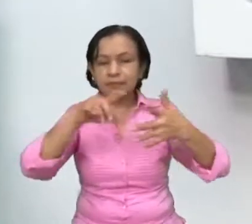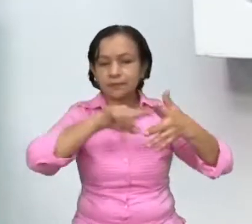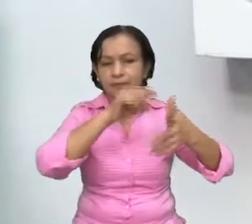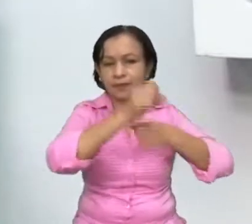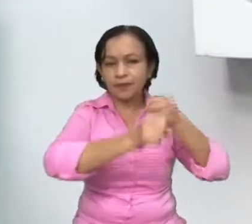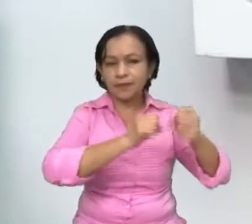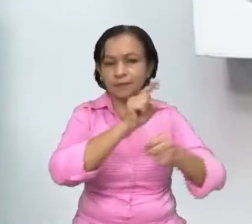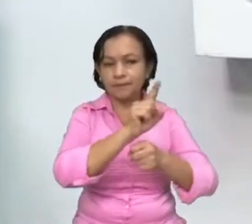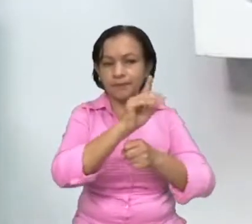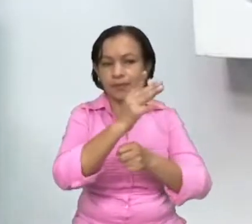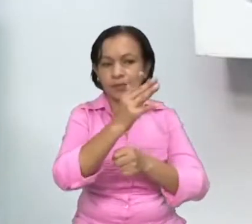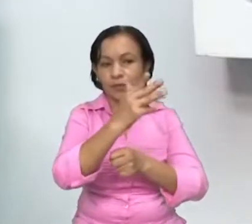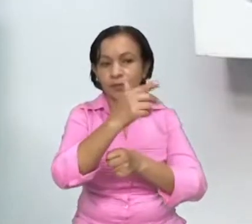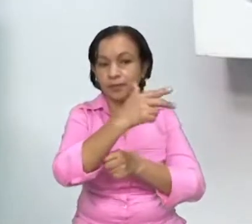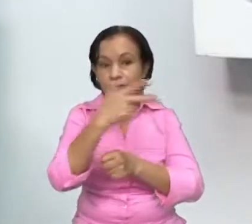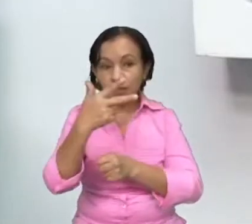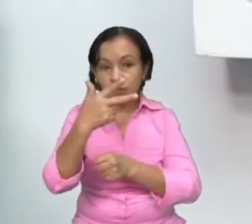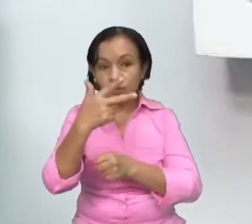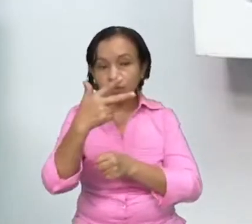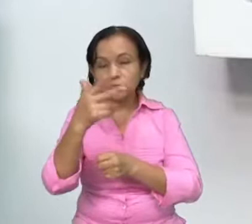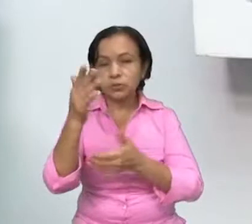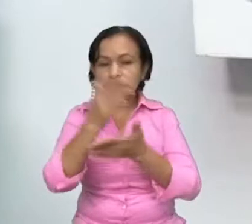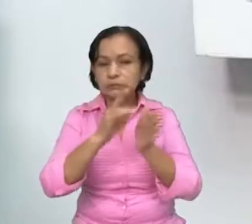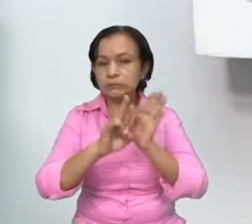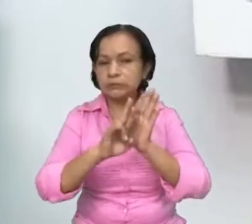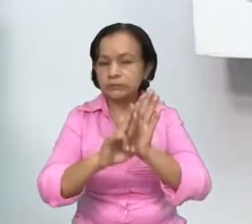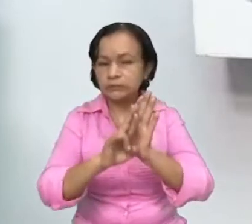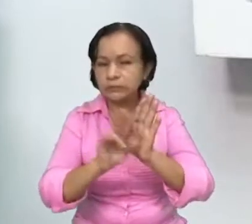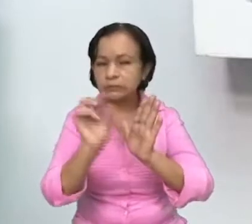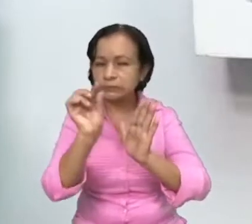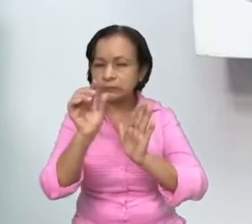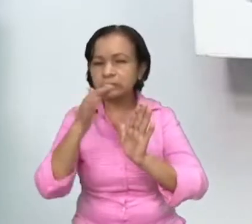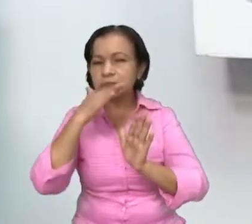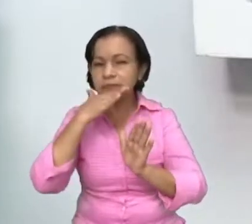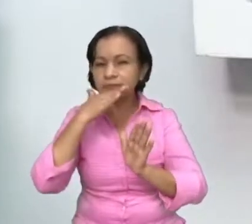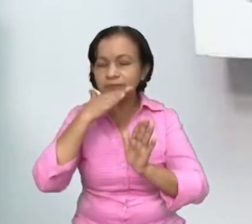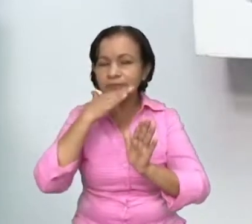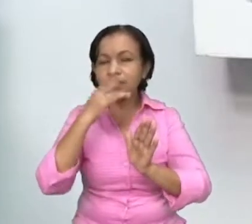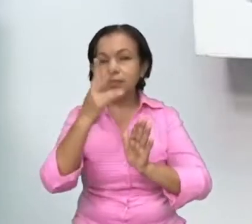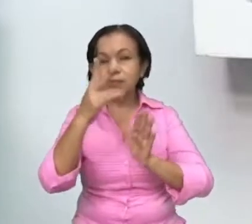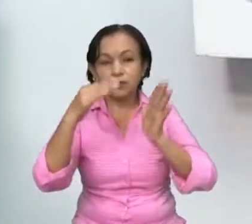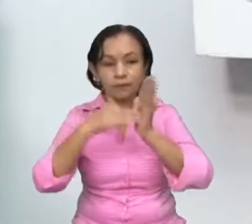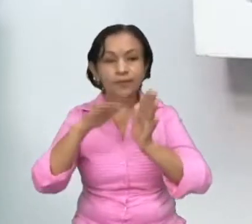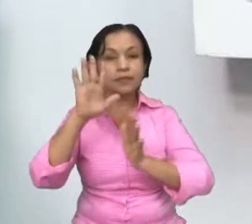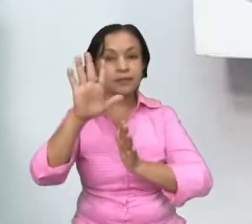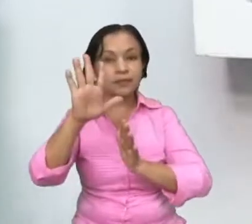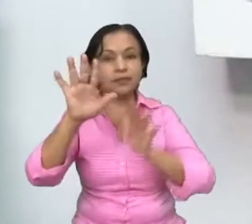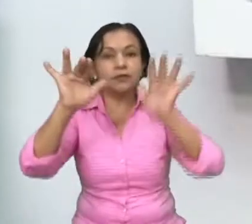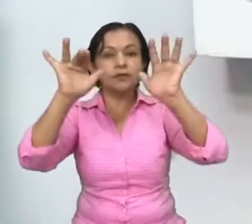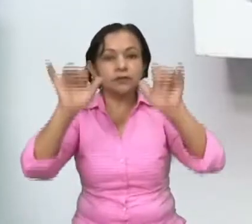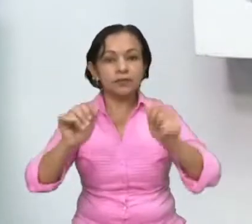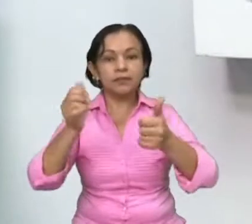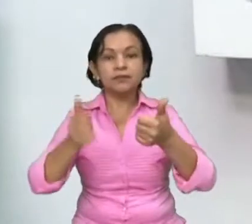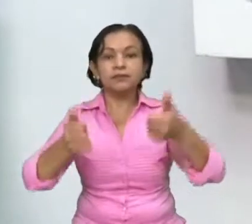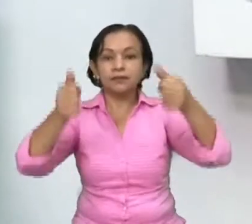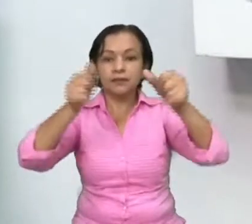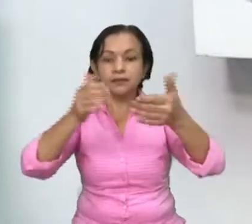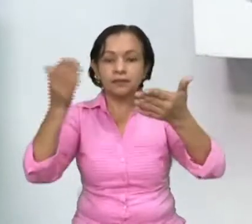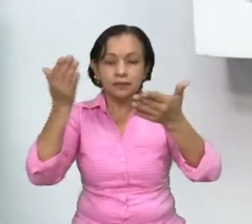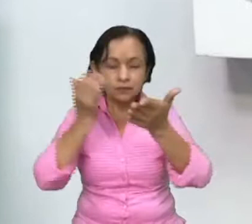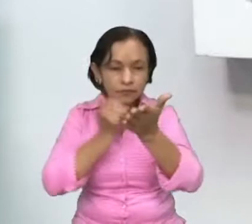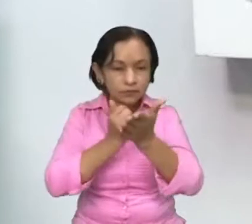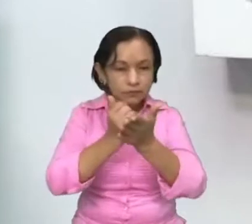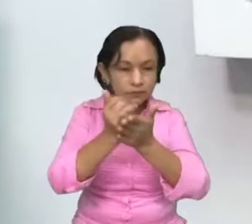año 1998 con muy pobres resultados. Y fue hasta el año 2005 cuando se establecieron